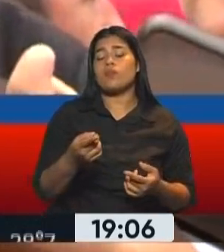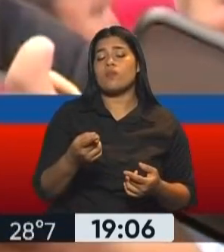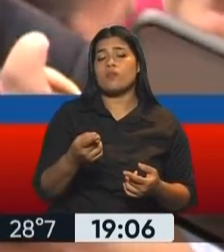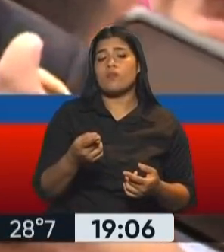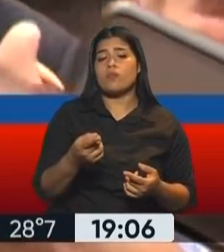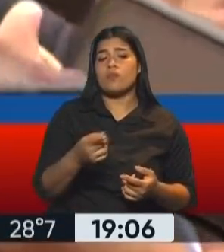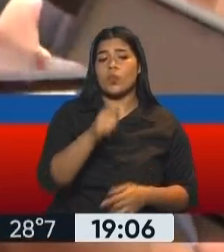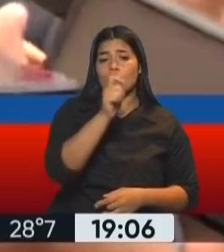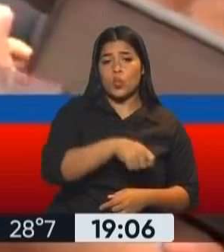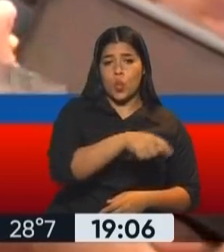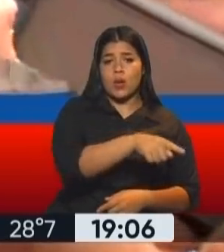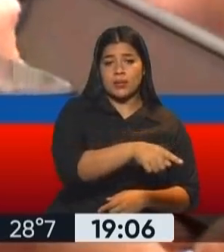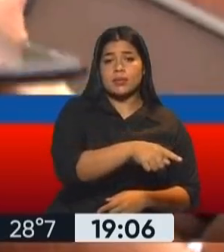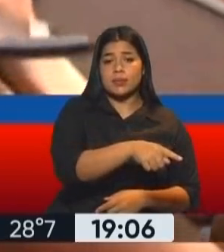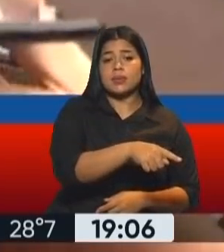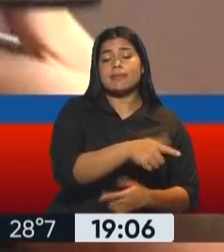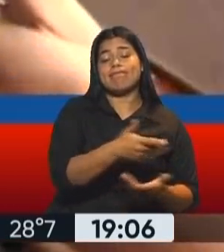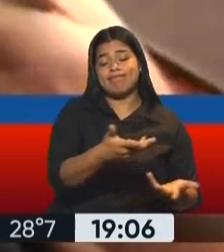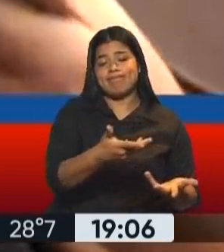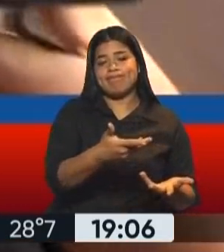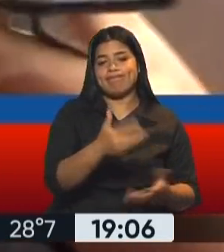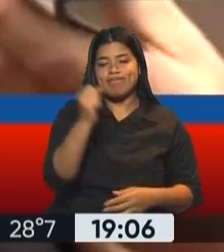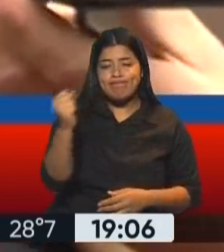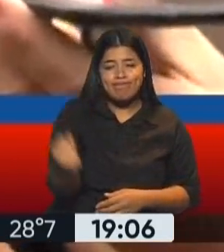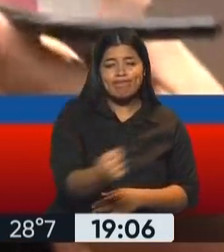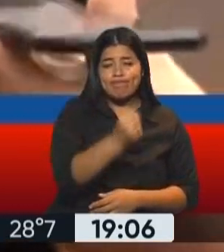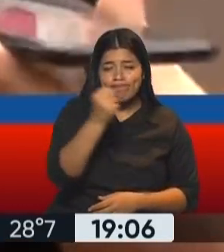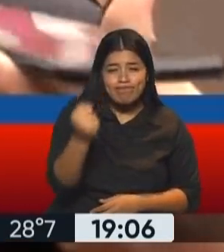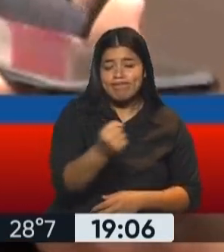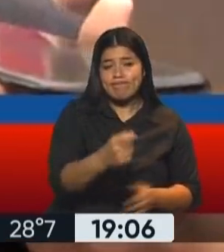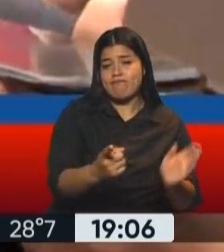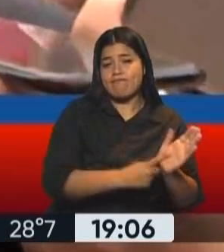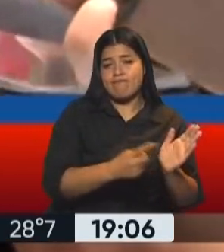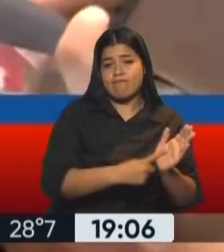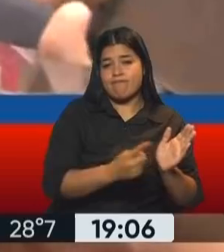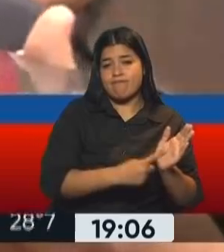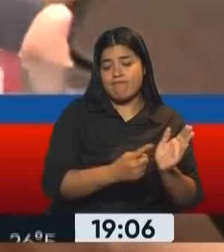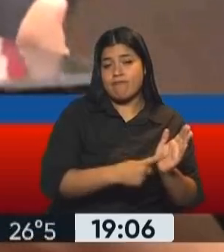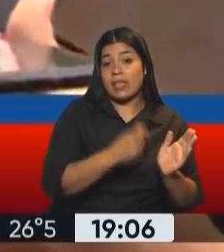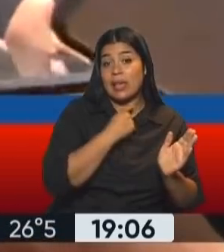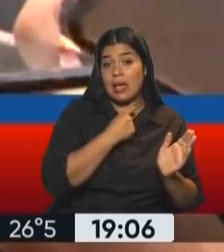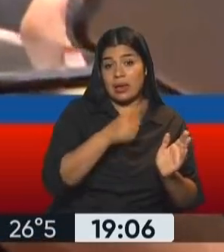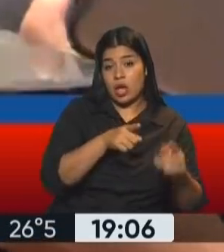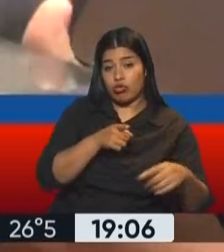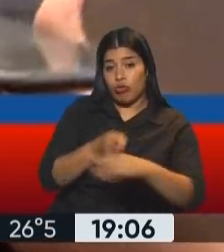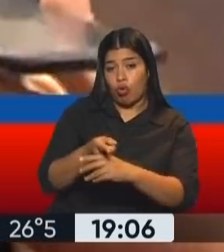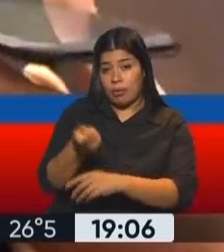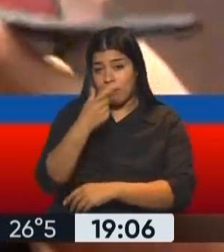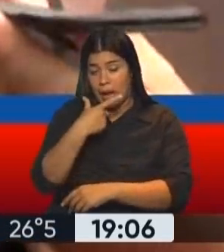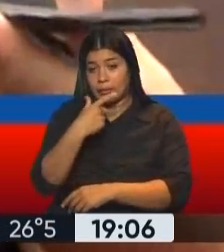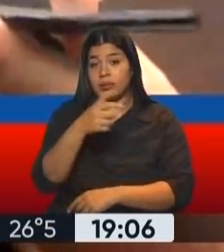juez está urgido en sacar la resolución absolutamente absurda de procesamiento contra Macri antes del 14 de